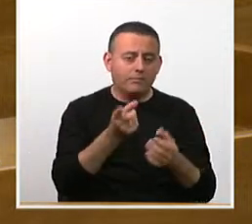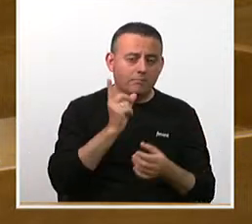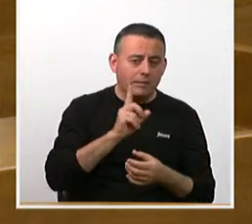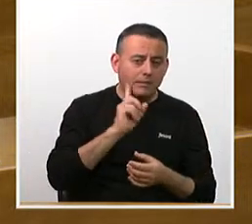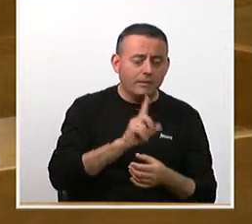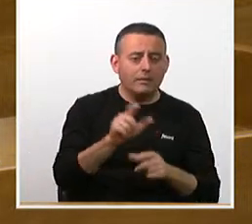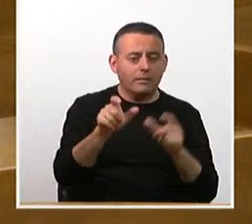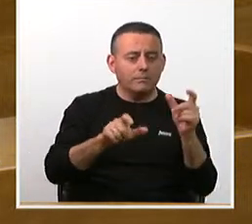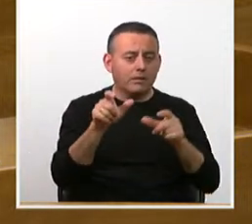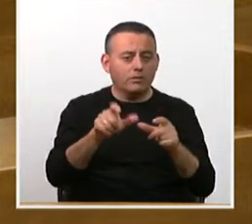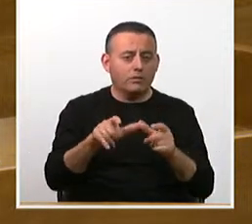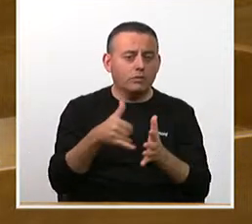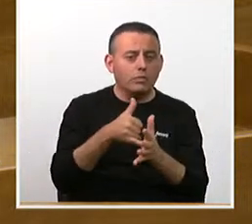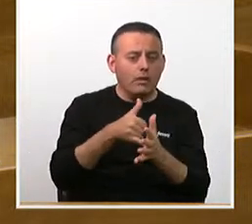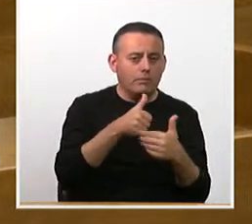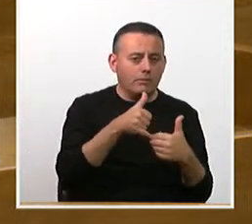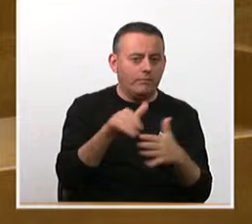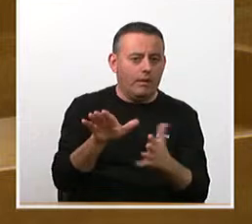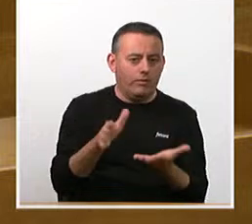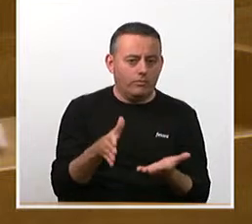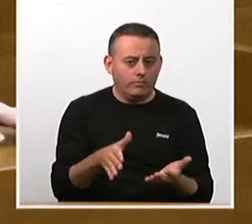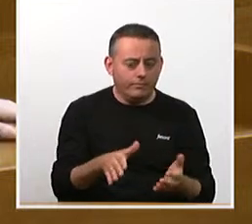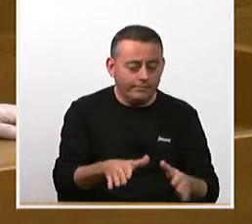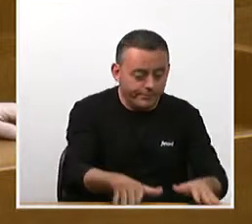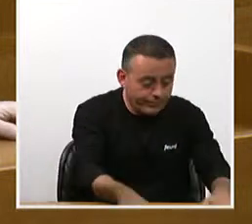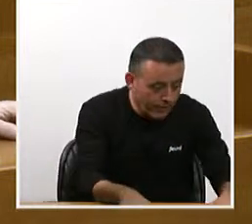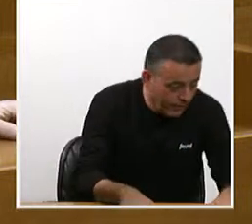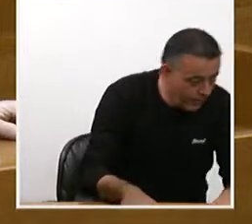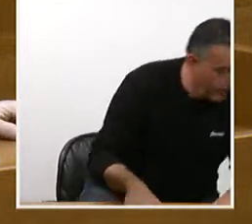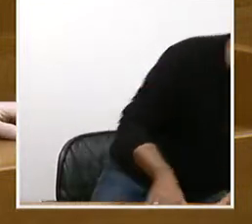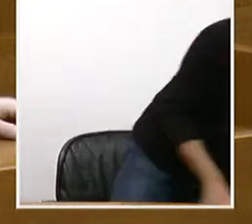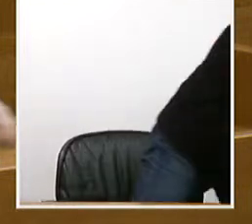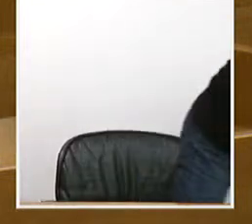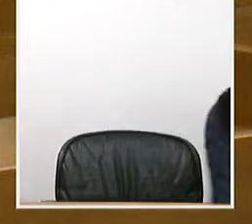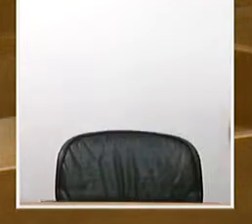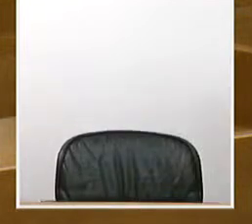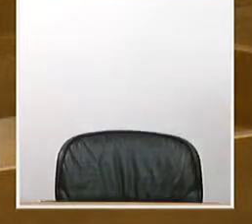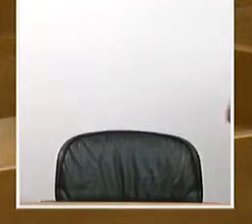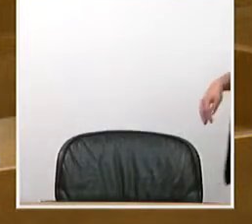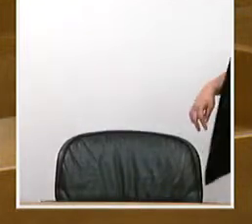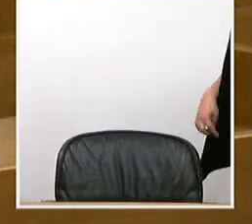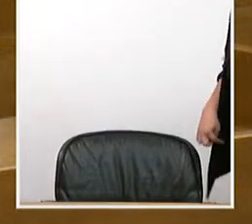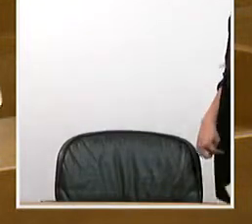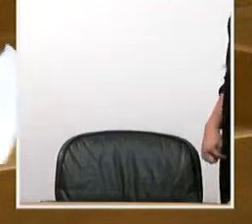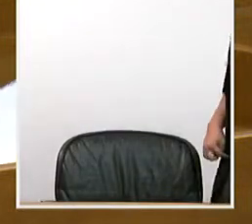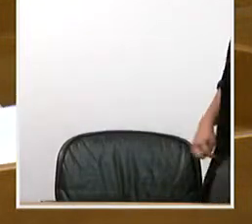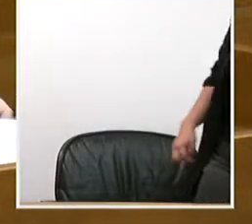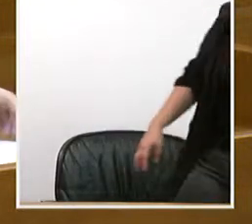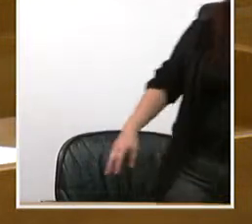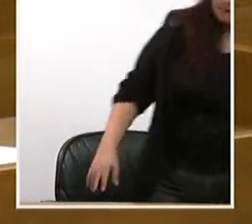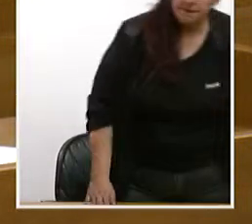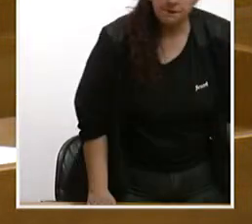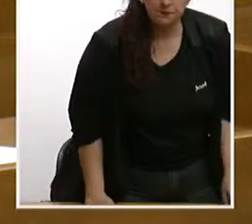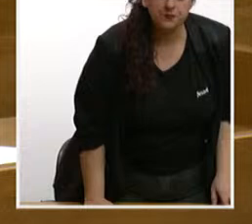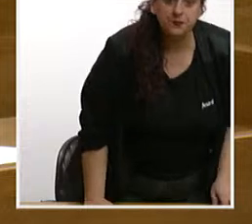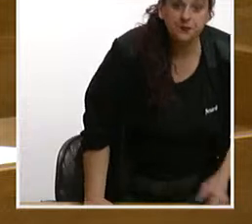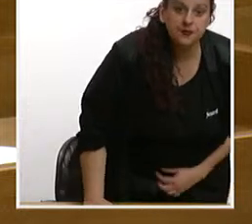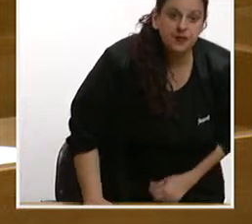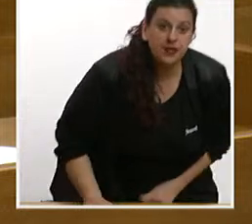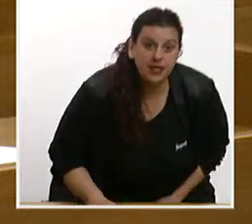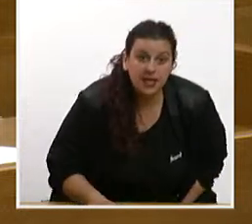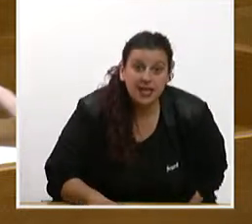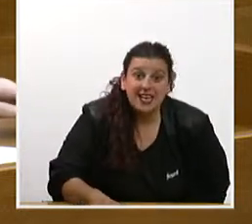las personas más vulnerables y sabe usted señora camarero las mentiras por suerte tienen las patas muy